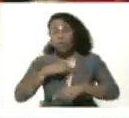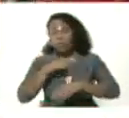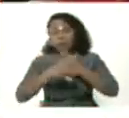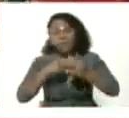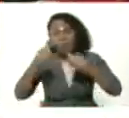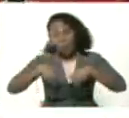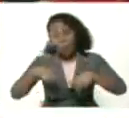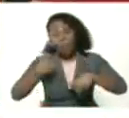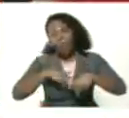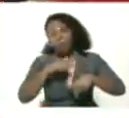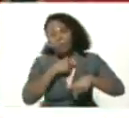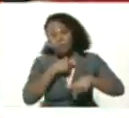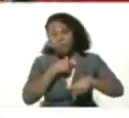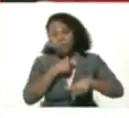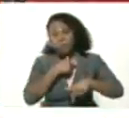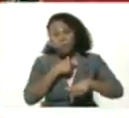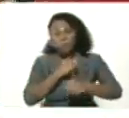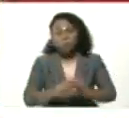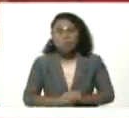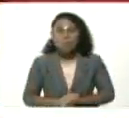hoy nosotros,